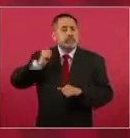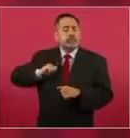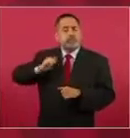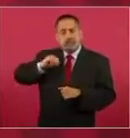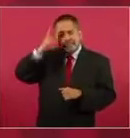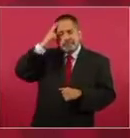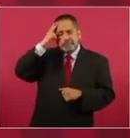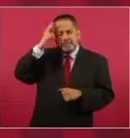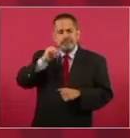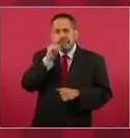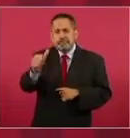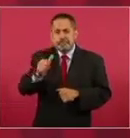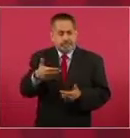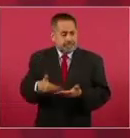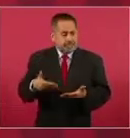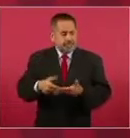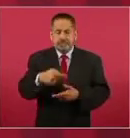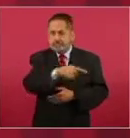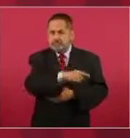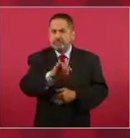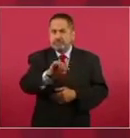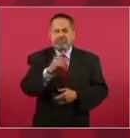se atrevió a tanto